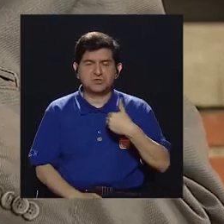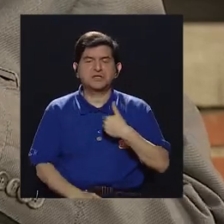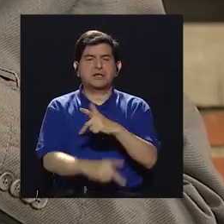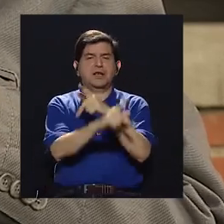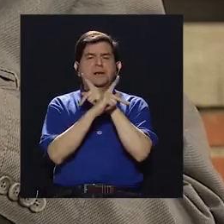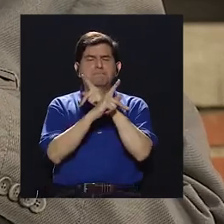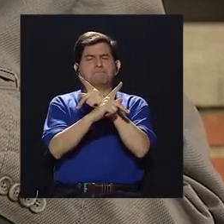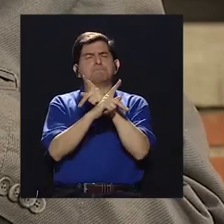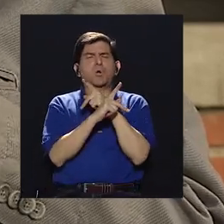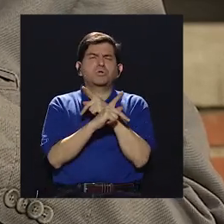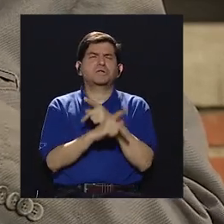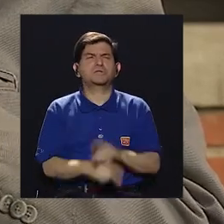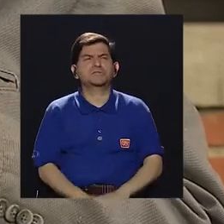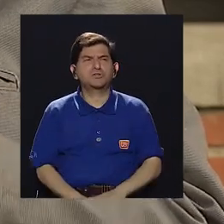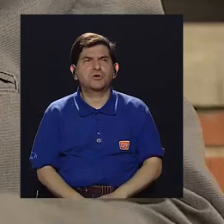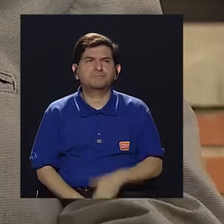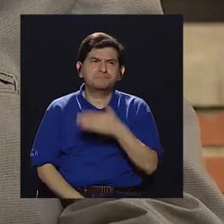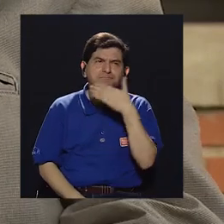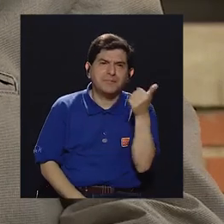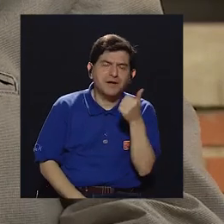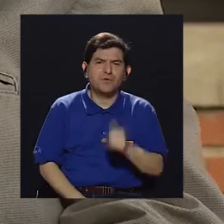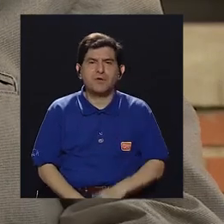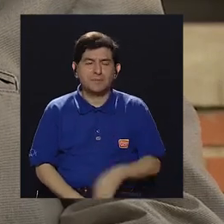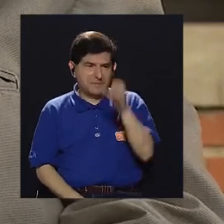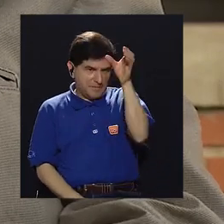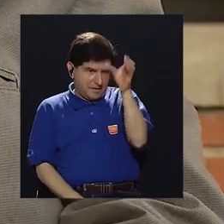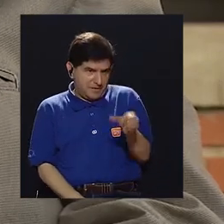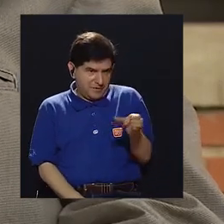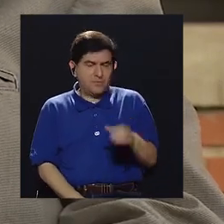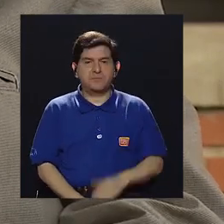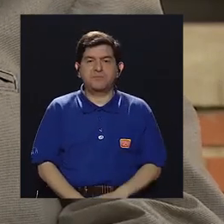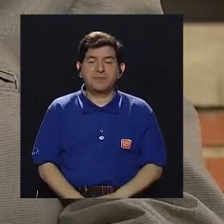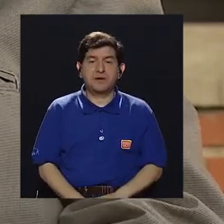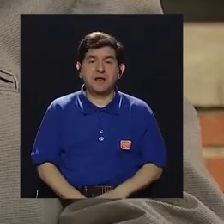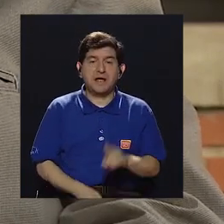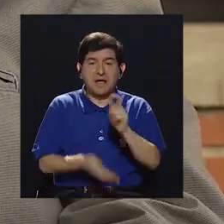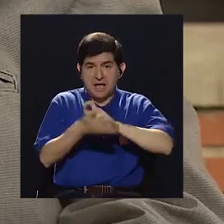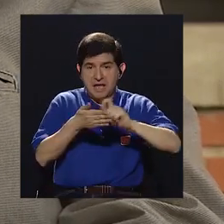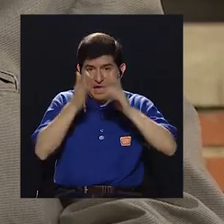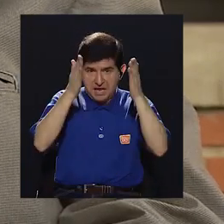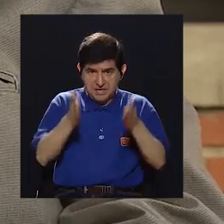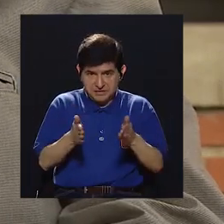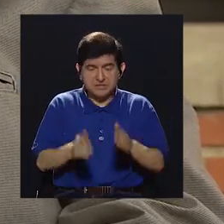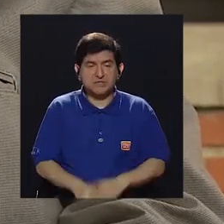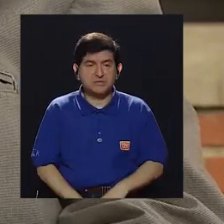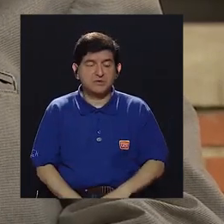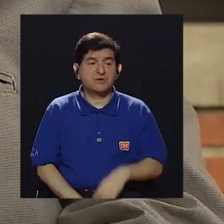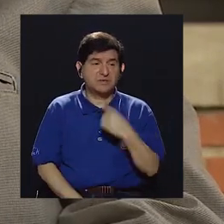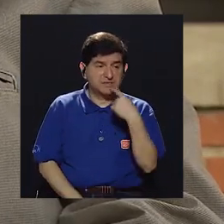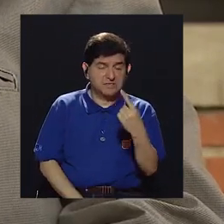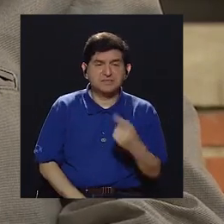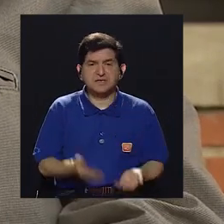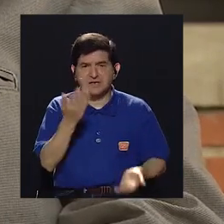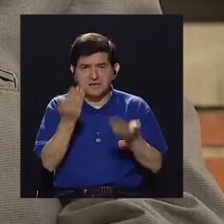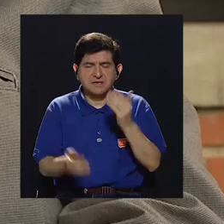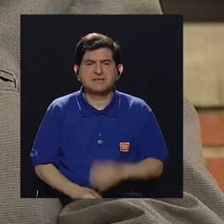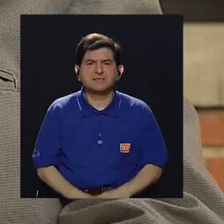una protección relativamente más adecuada de la columna lumbar. Entonces, ciertos factores propios de cada género tienen más frecuencia